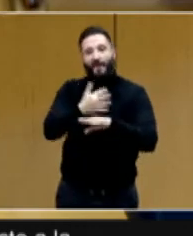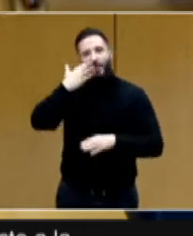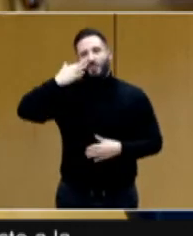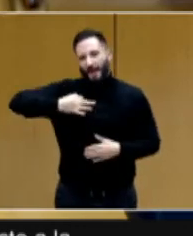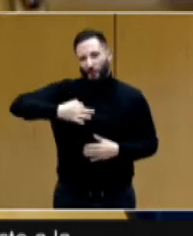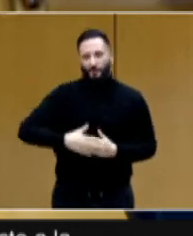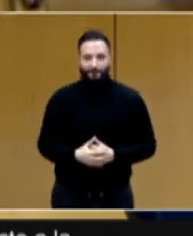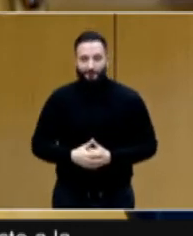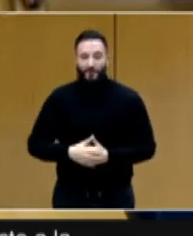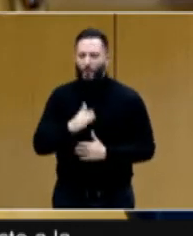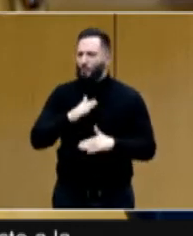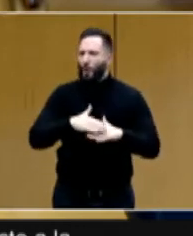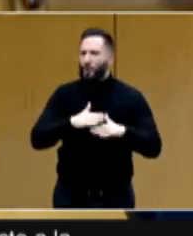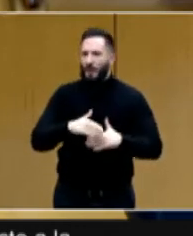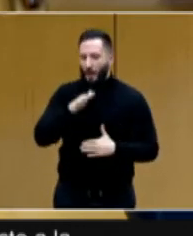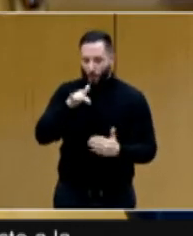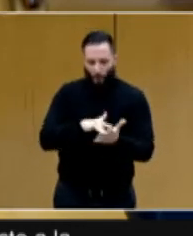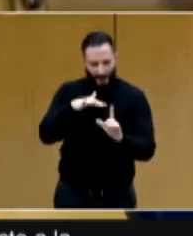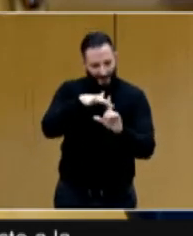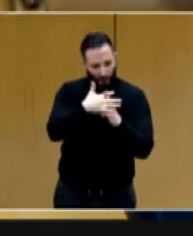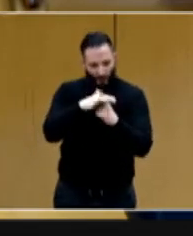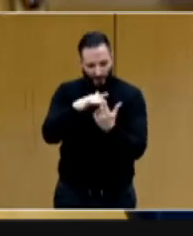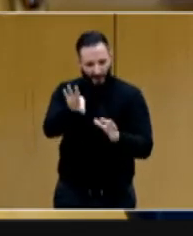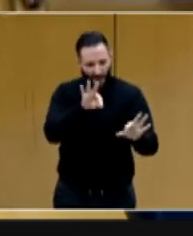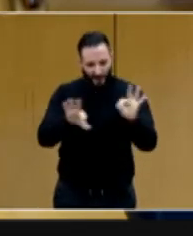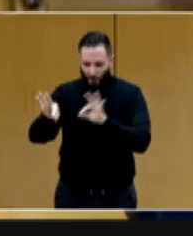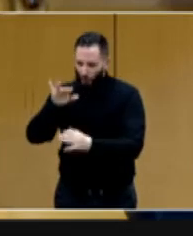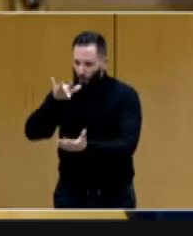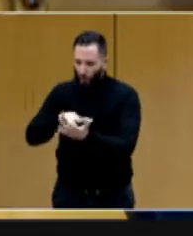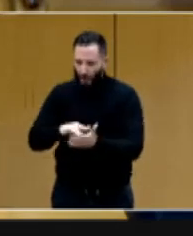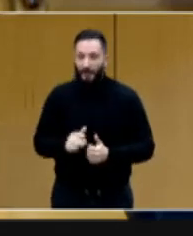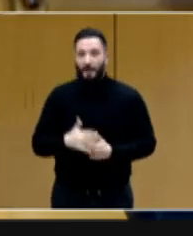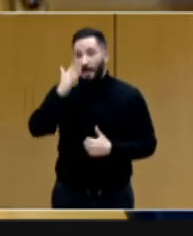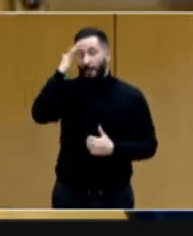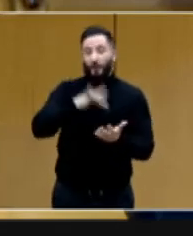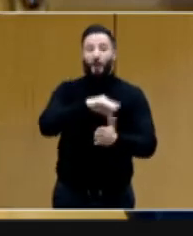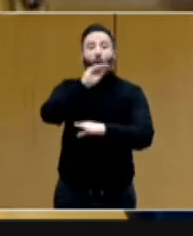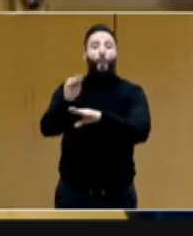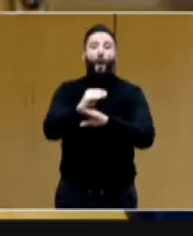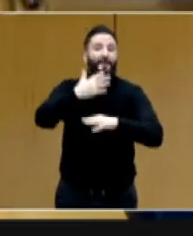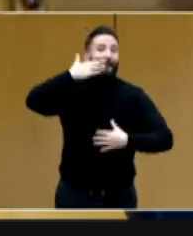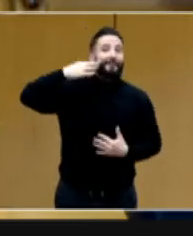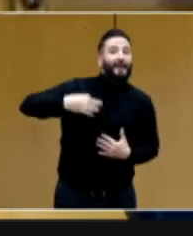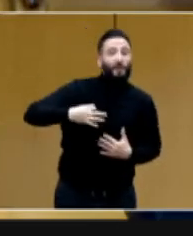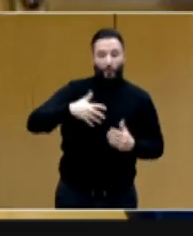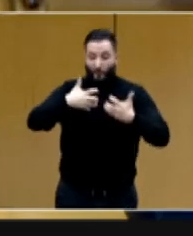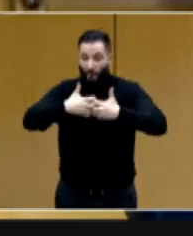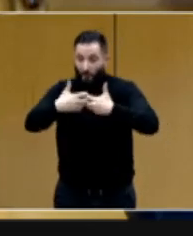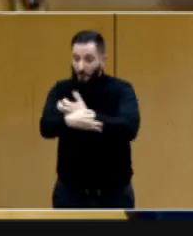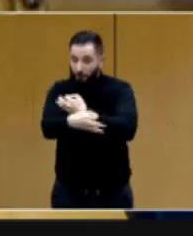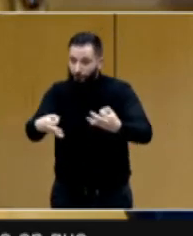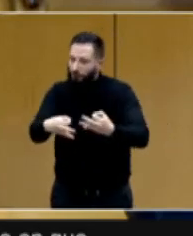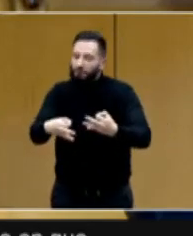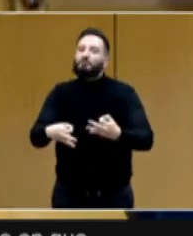se ha percibido la siguiente situación es muy estamos todos de acuerdo en que si la guarda de hecho funciona pues no hace falta tomar